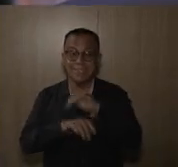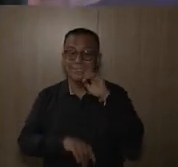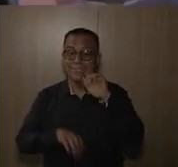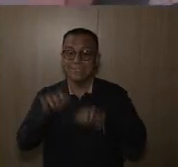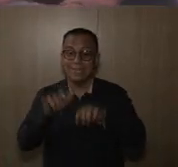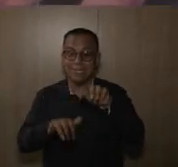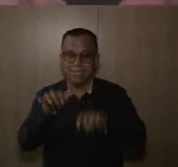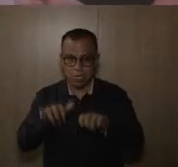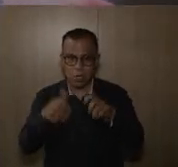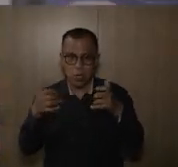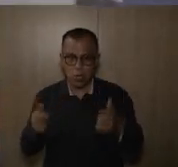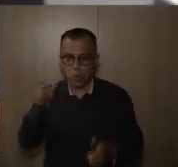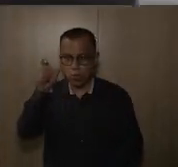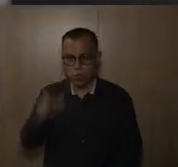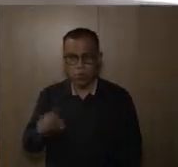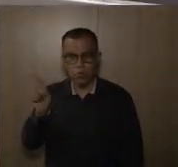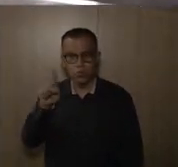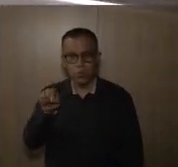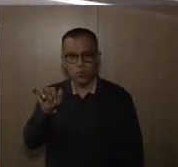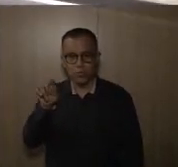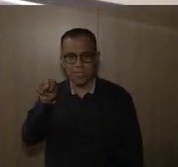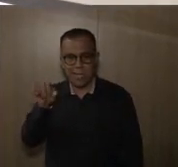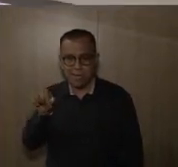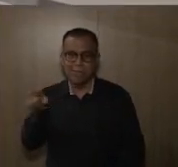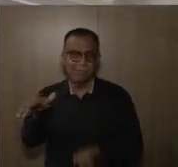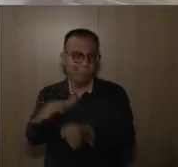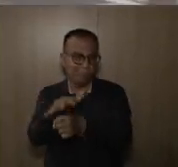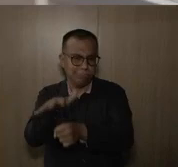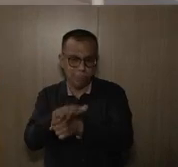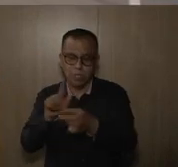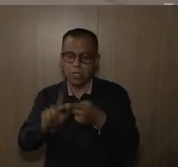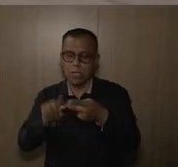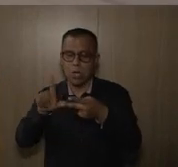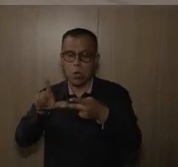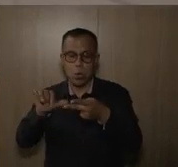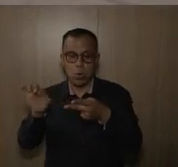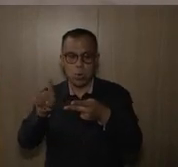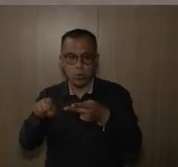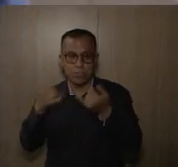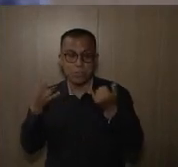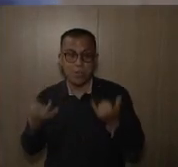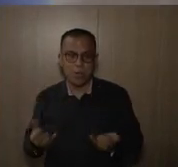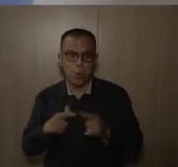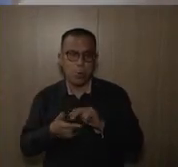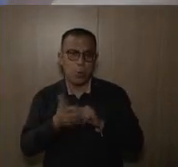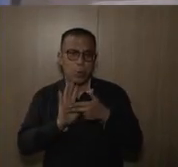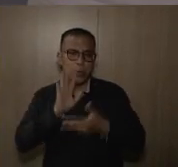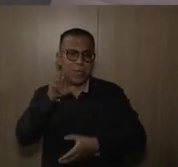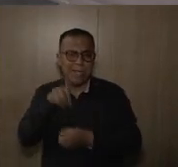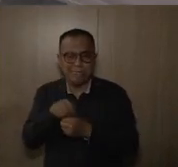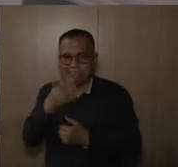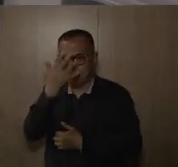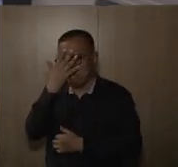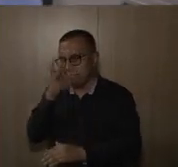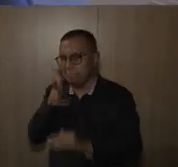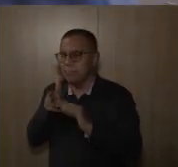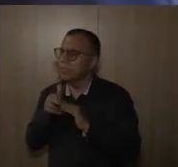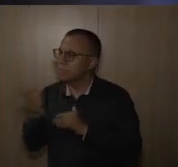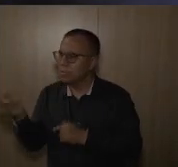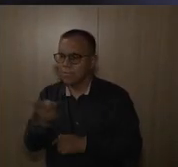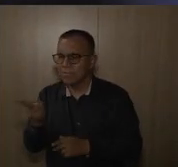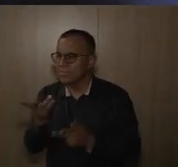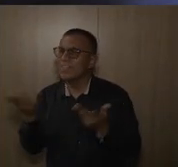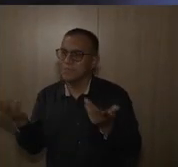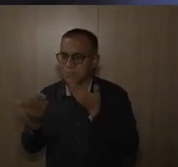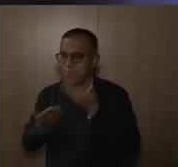son Susana y Luis. Están muy ocupados, como siempre, pero yo les voy a interrumpir solamente unos segunditos para saludarlos. Susana, Luis, me encanta verlos.